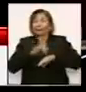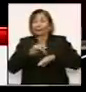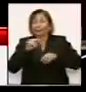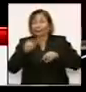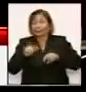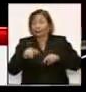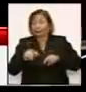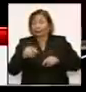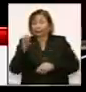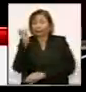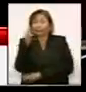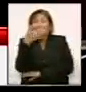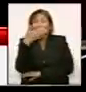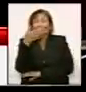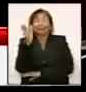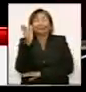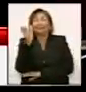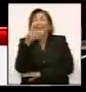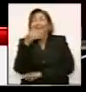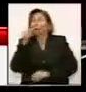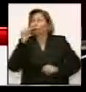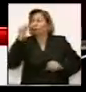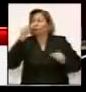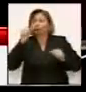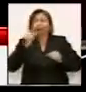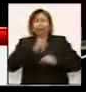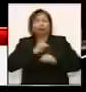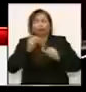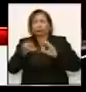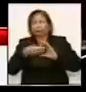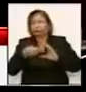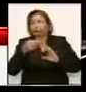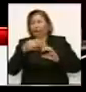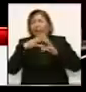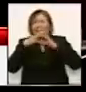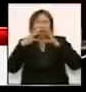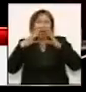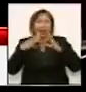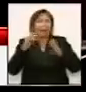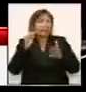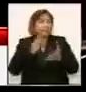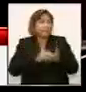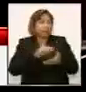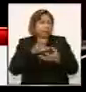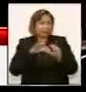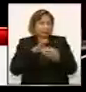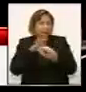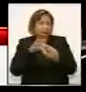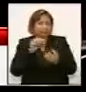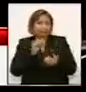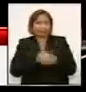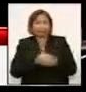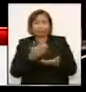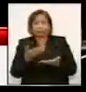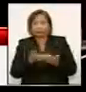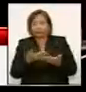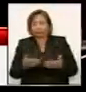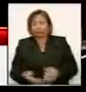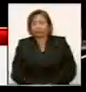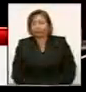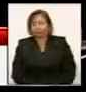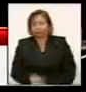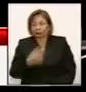los principales abanderados, los que salen con la bandera de lucha contra la corrupción, los que más gritan, son los más complicados, los que están metidos en esta